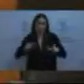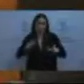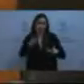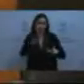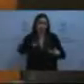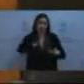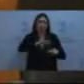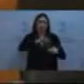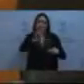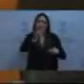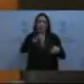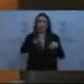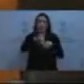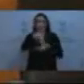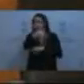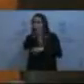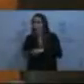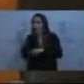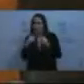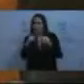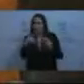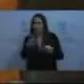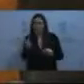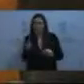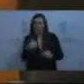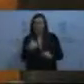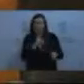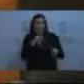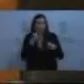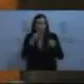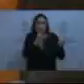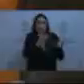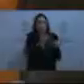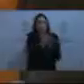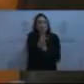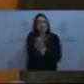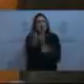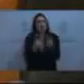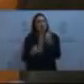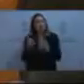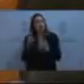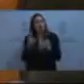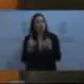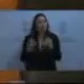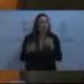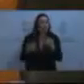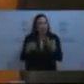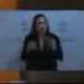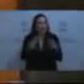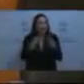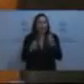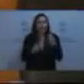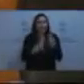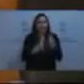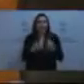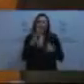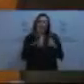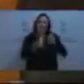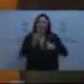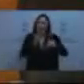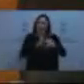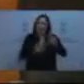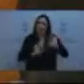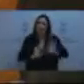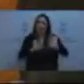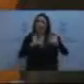que cualquier otra. Le comenté que determinados servicios sufrieron desajustes puntuales que no